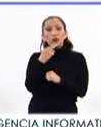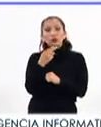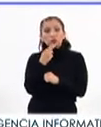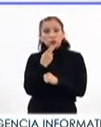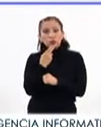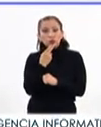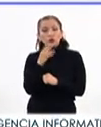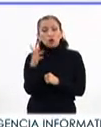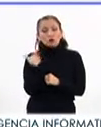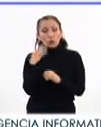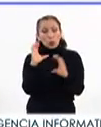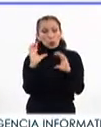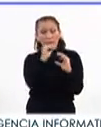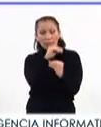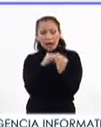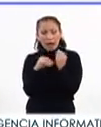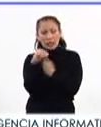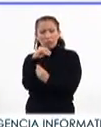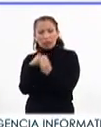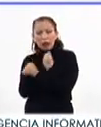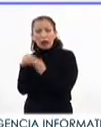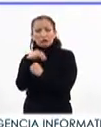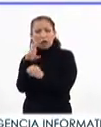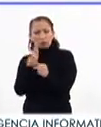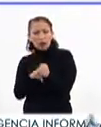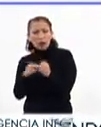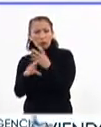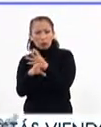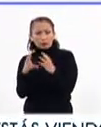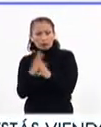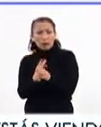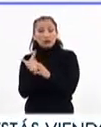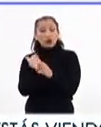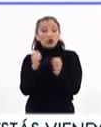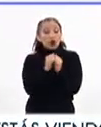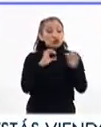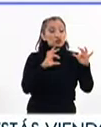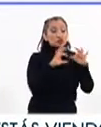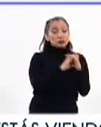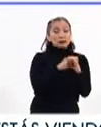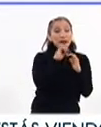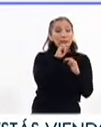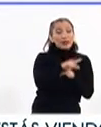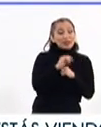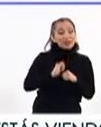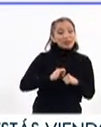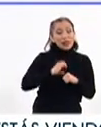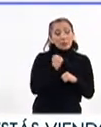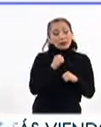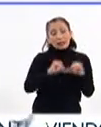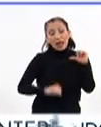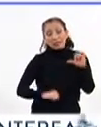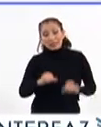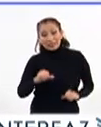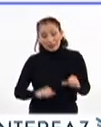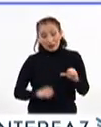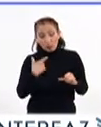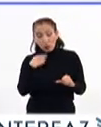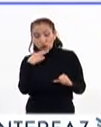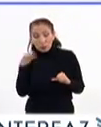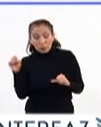uso sostenible de los recursos naturales, coordinado con el aprovechamiento en actividades